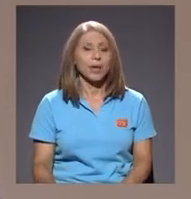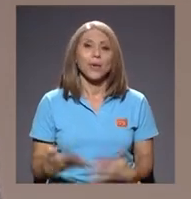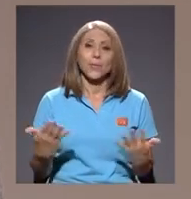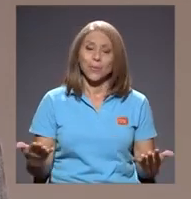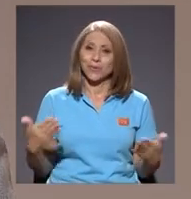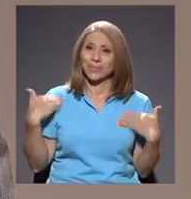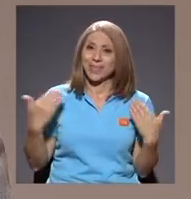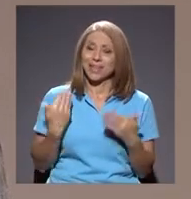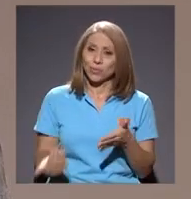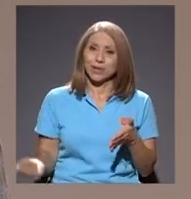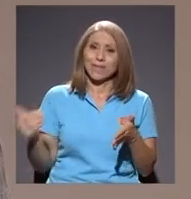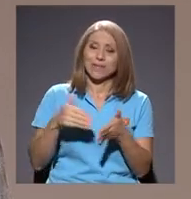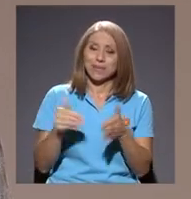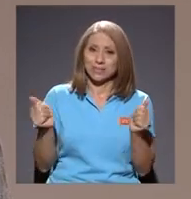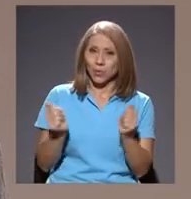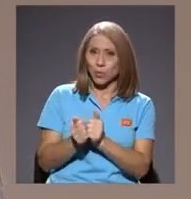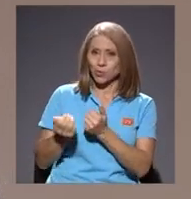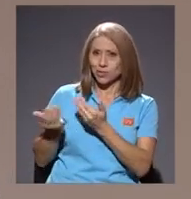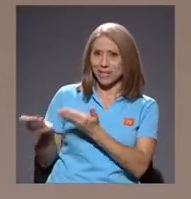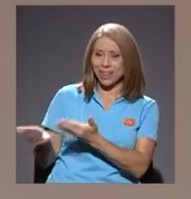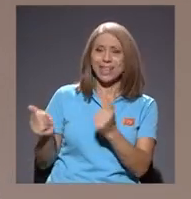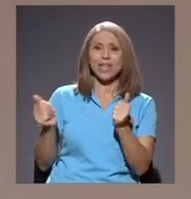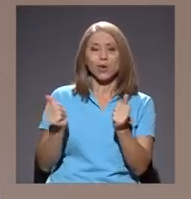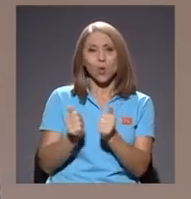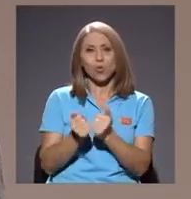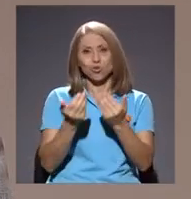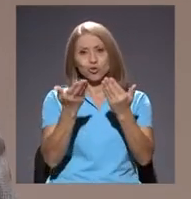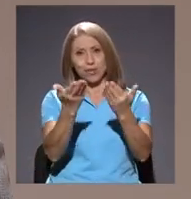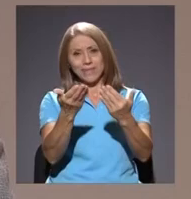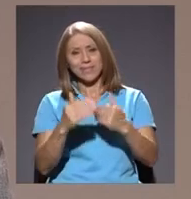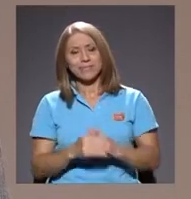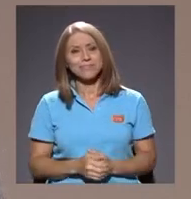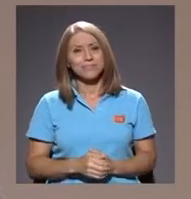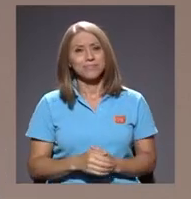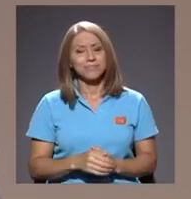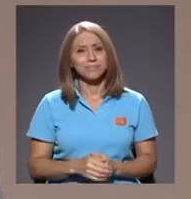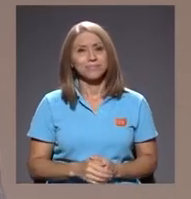pero nada más con usted y con los televidentes